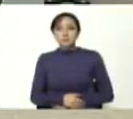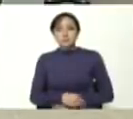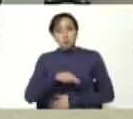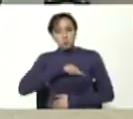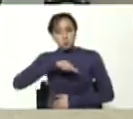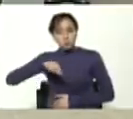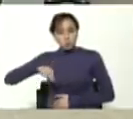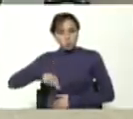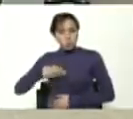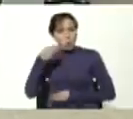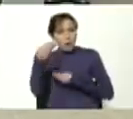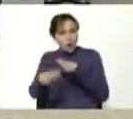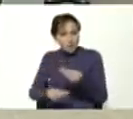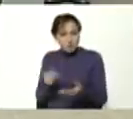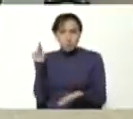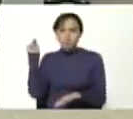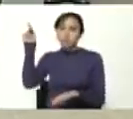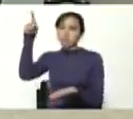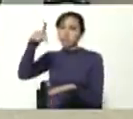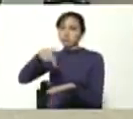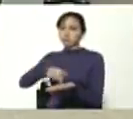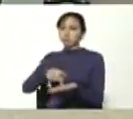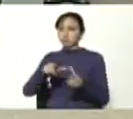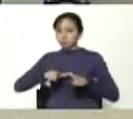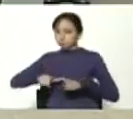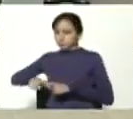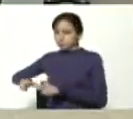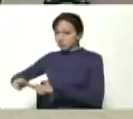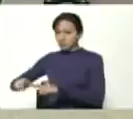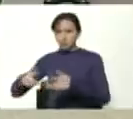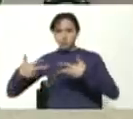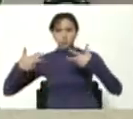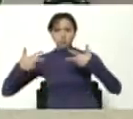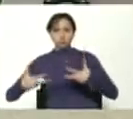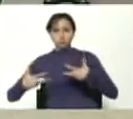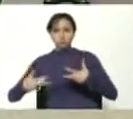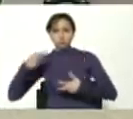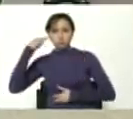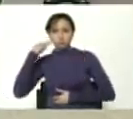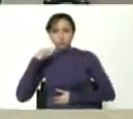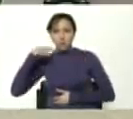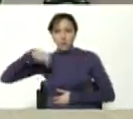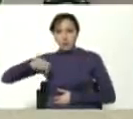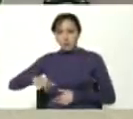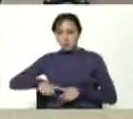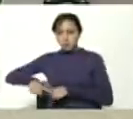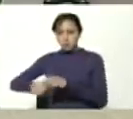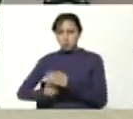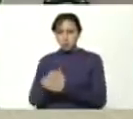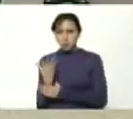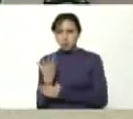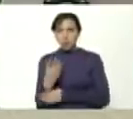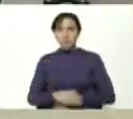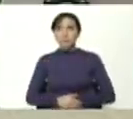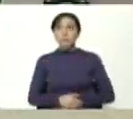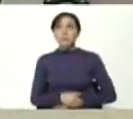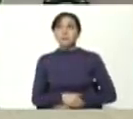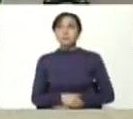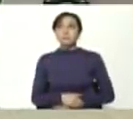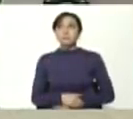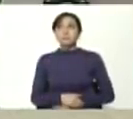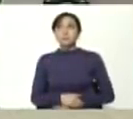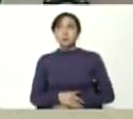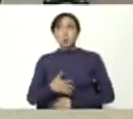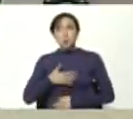Estamos haciendo presencia hoy aquí en esta sala de prensa Simón Bolívar del Palacio de Miraflores.